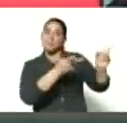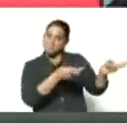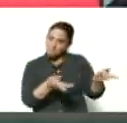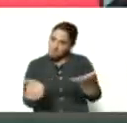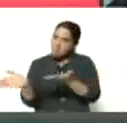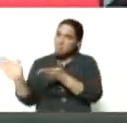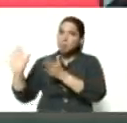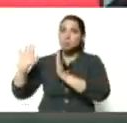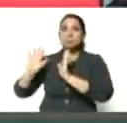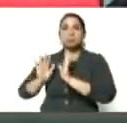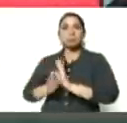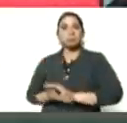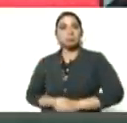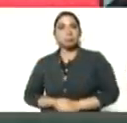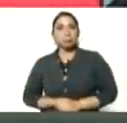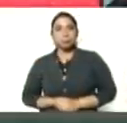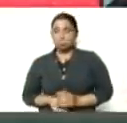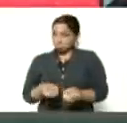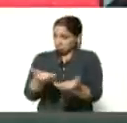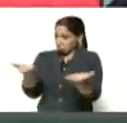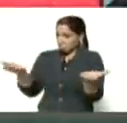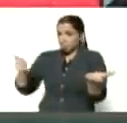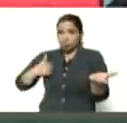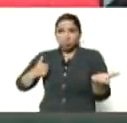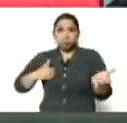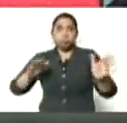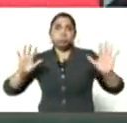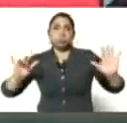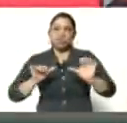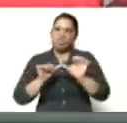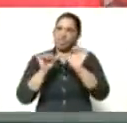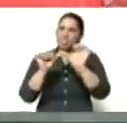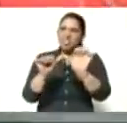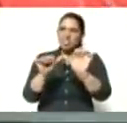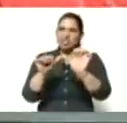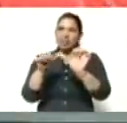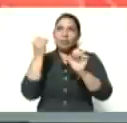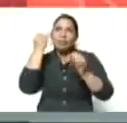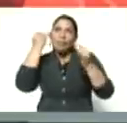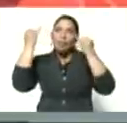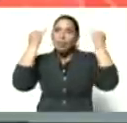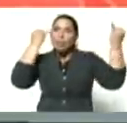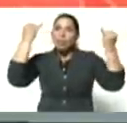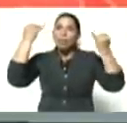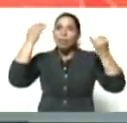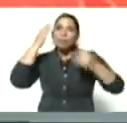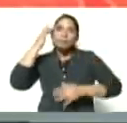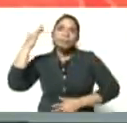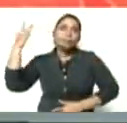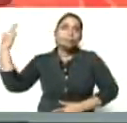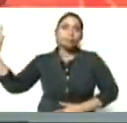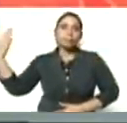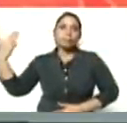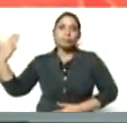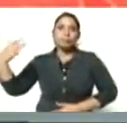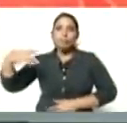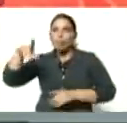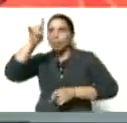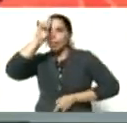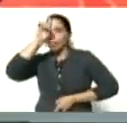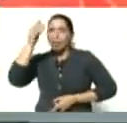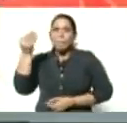bienvenido a aquellos que quieren seguir con la fantasía, la estupidez, el